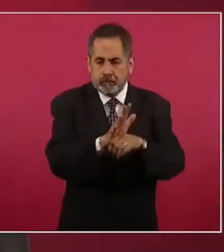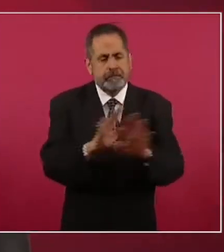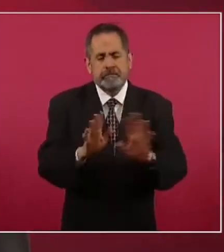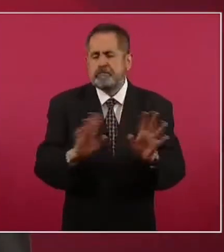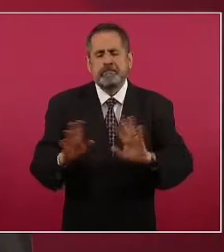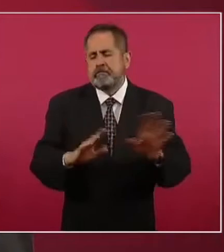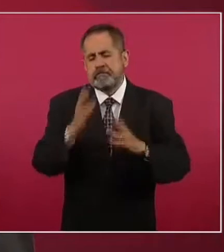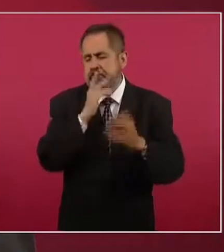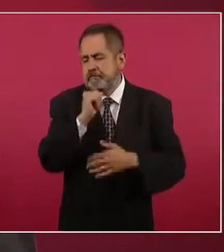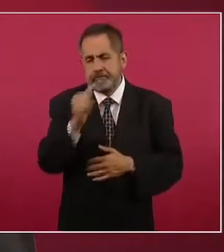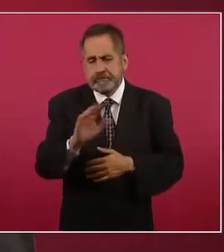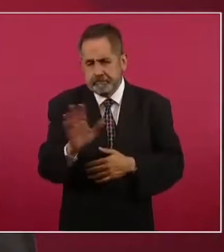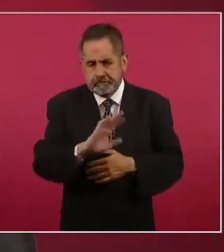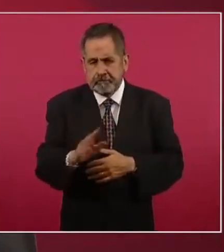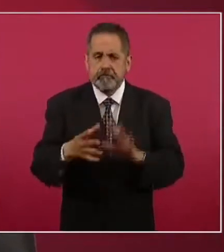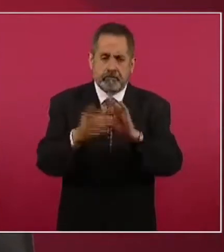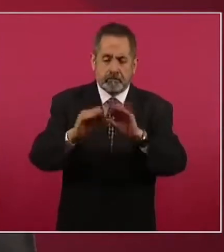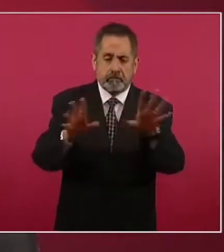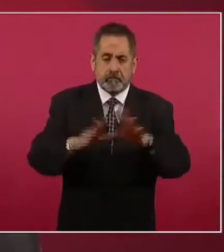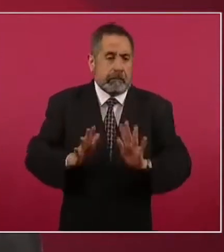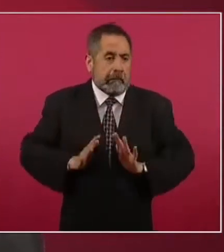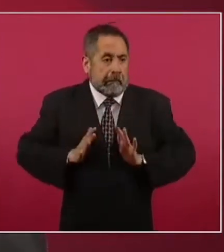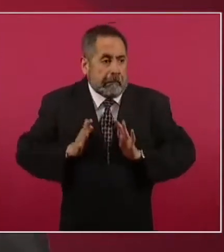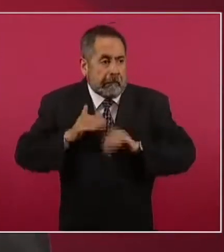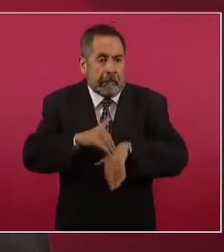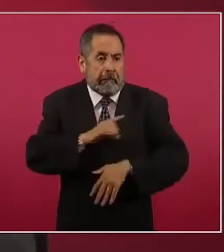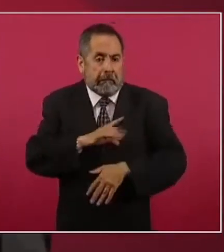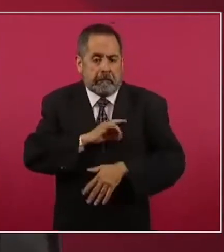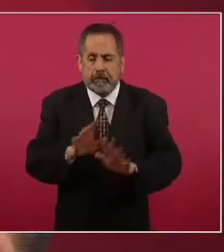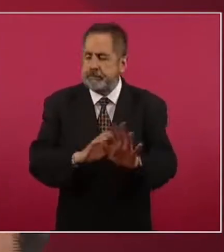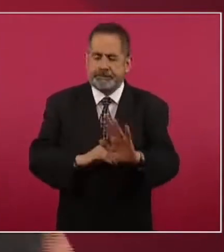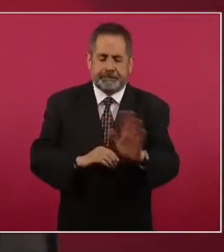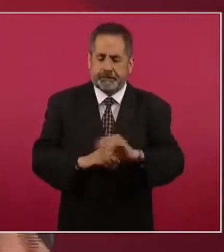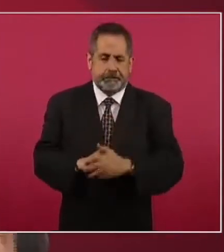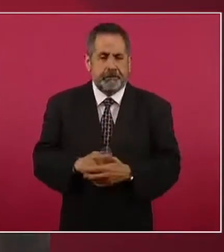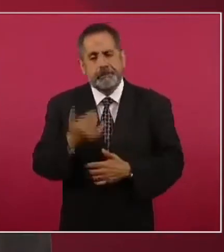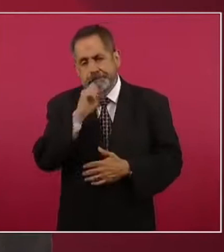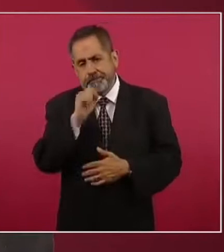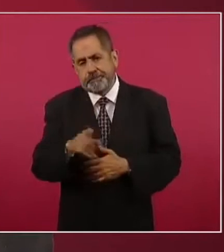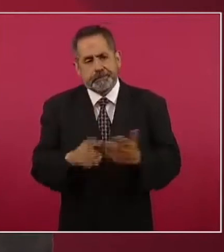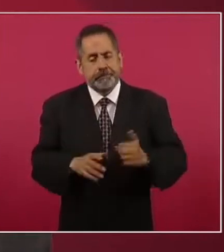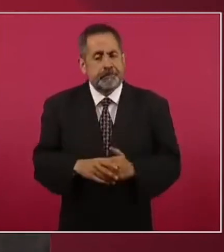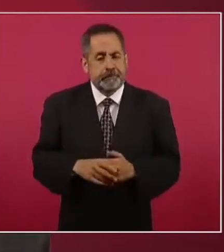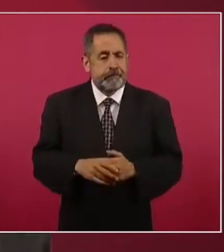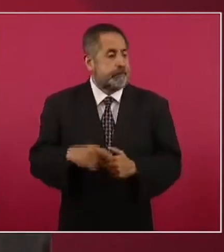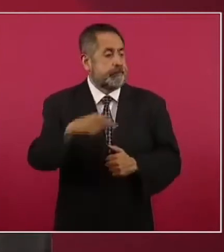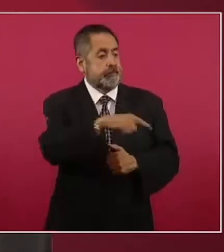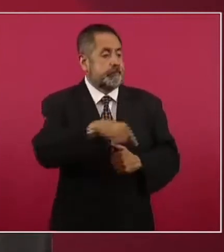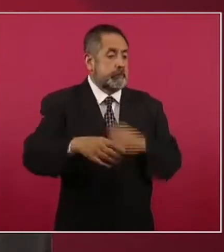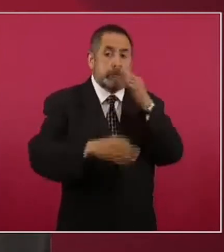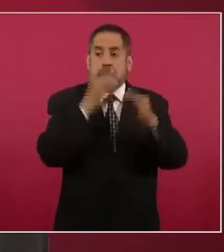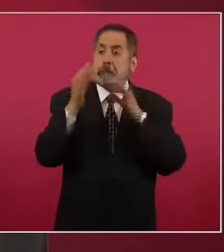la claridad y no dejarse llevar por el pánico y sobre todo por esta ola